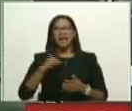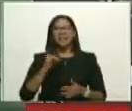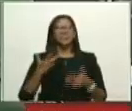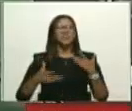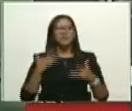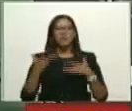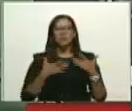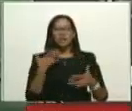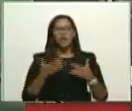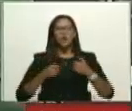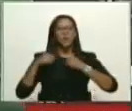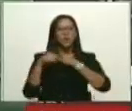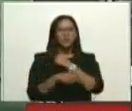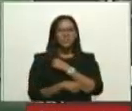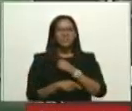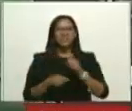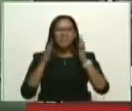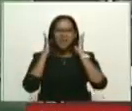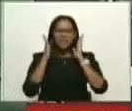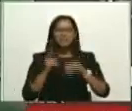disfrutarlo intensamente,